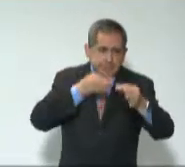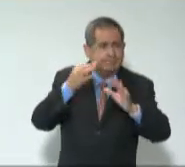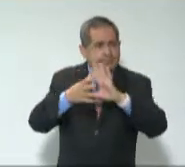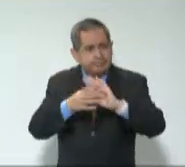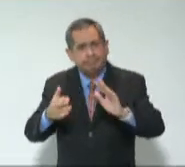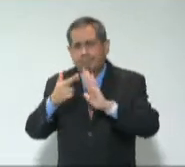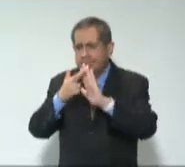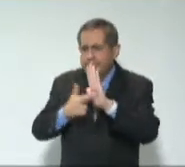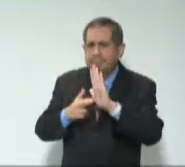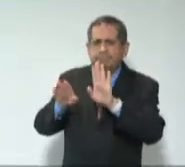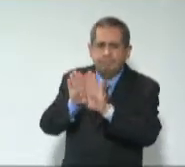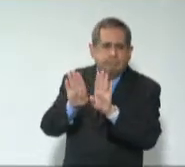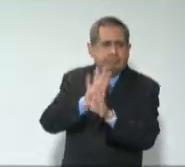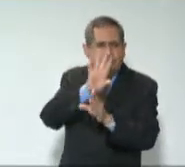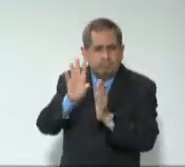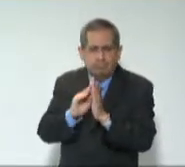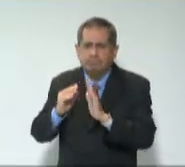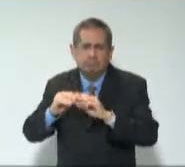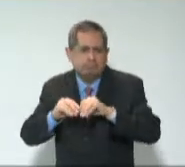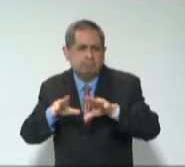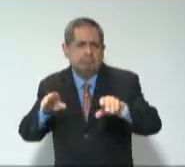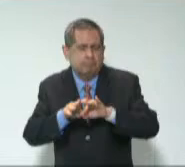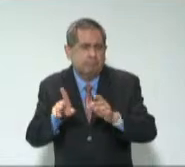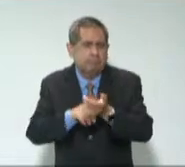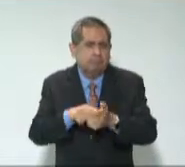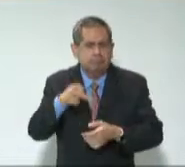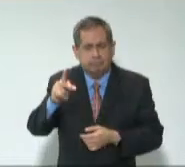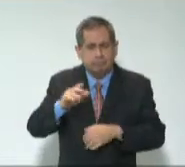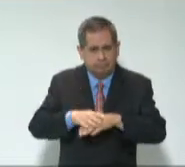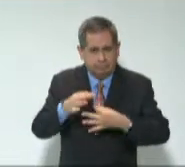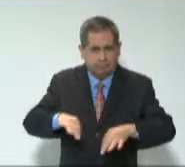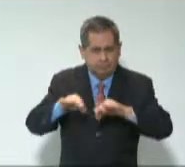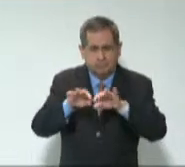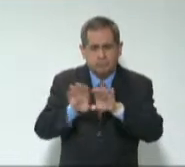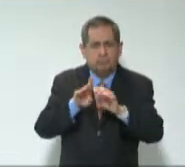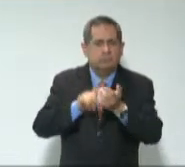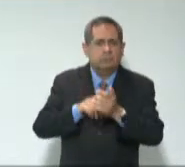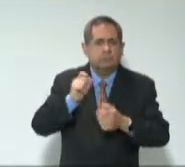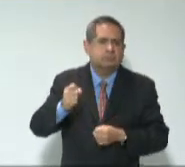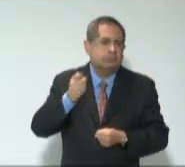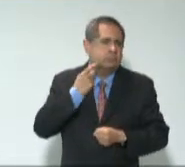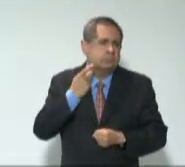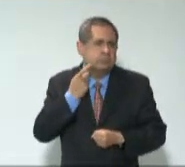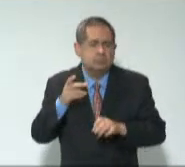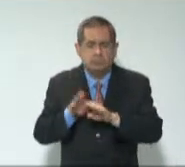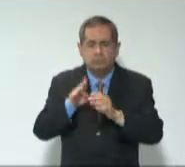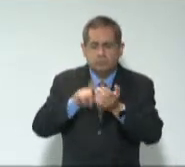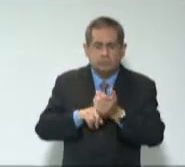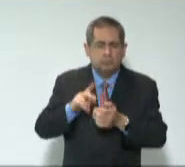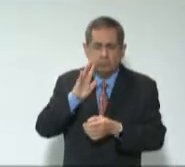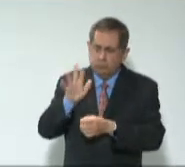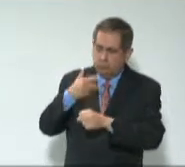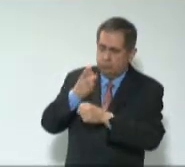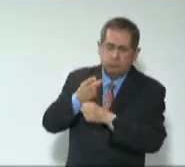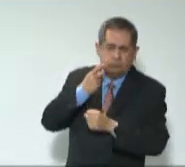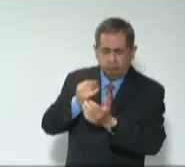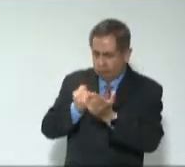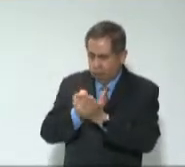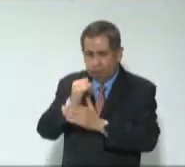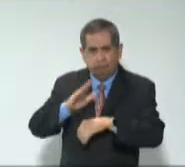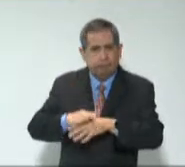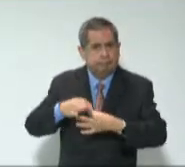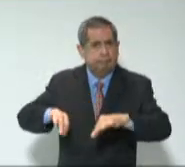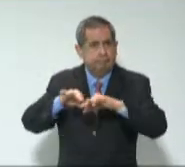regulatorios adecuados y sobre todo yo creo que de un liderazgo político y de una voluntad política decidida